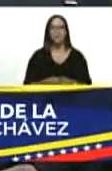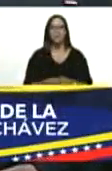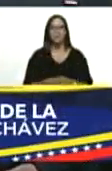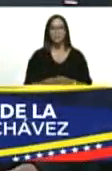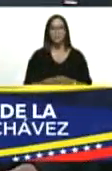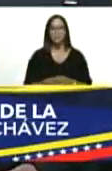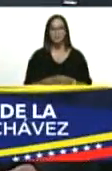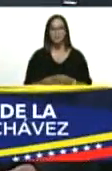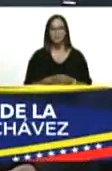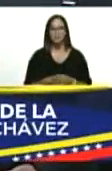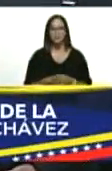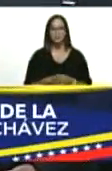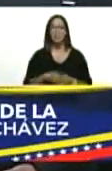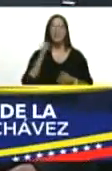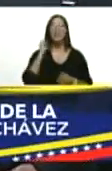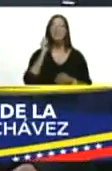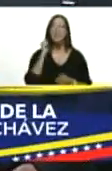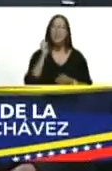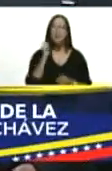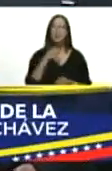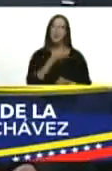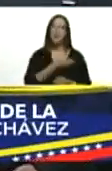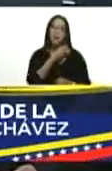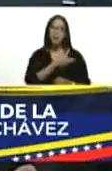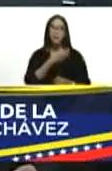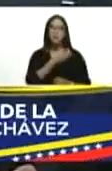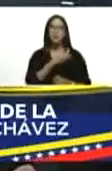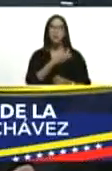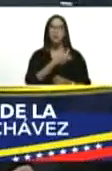tareas y las misiones